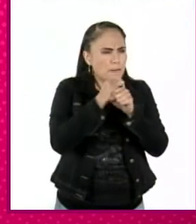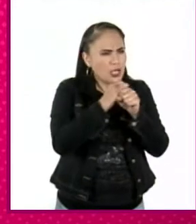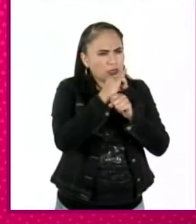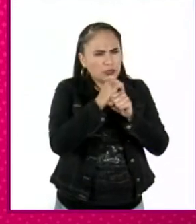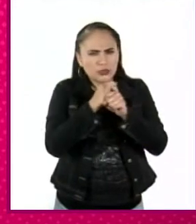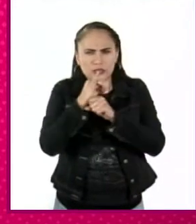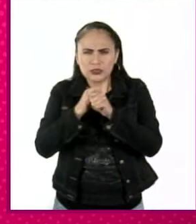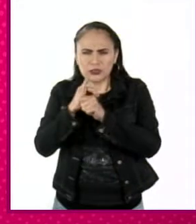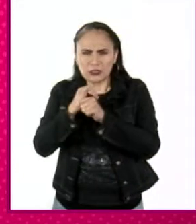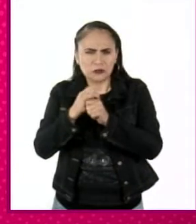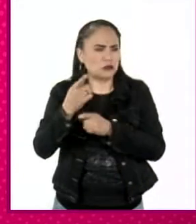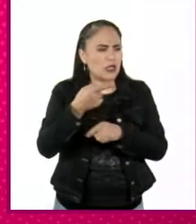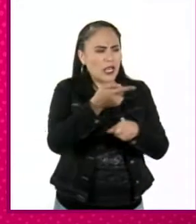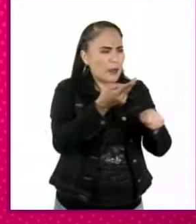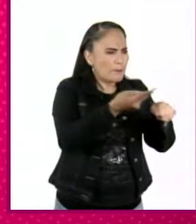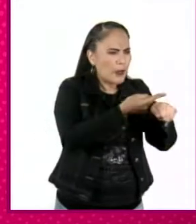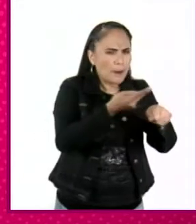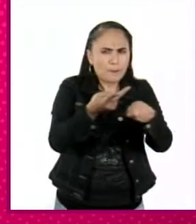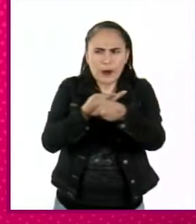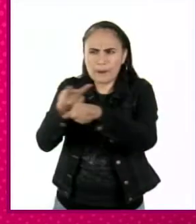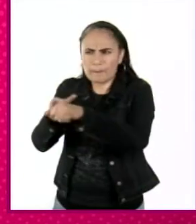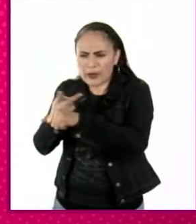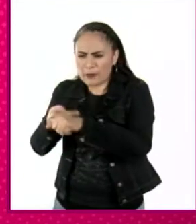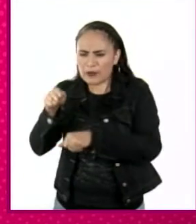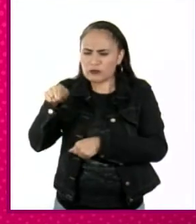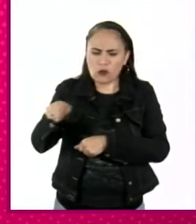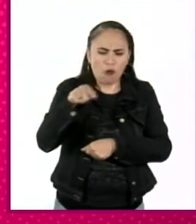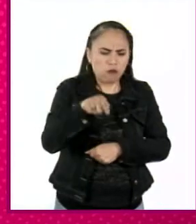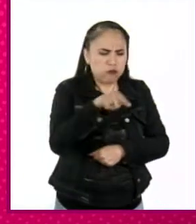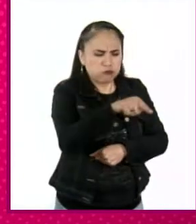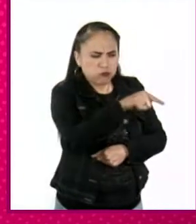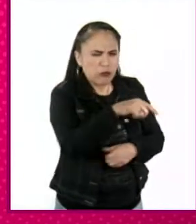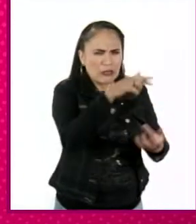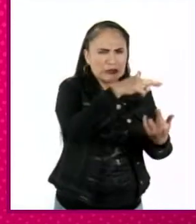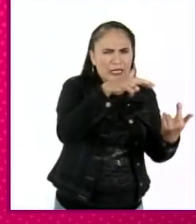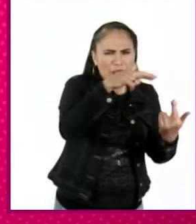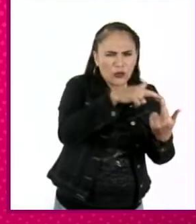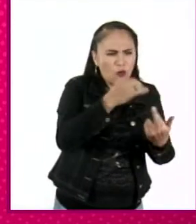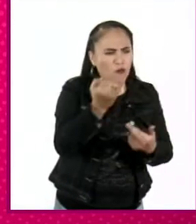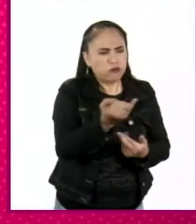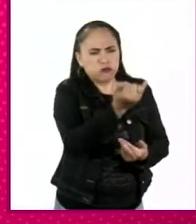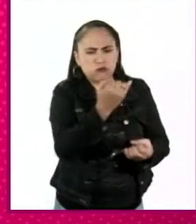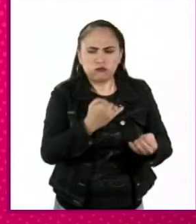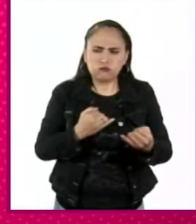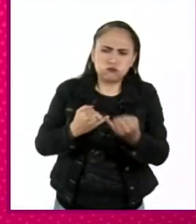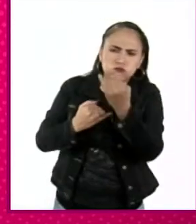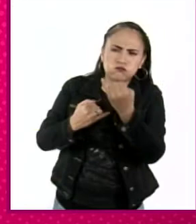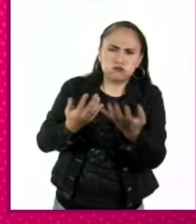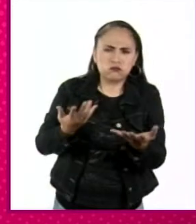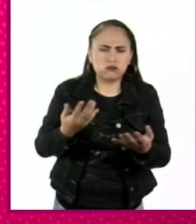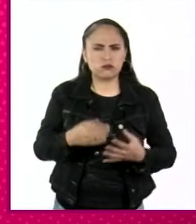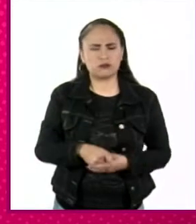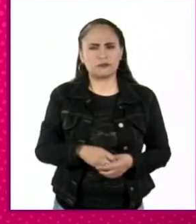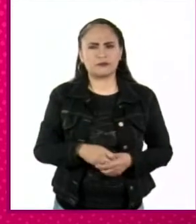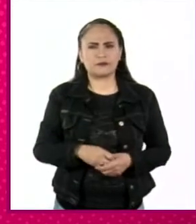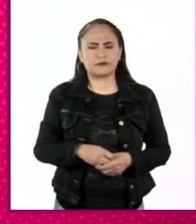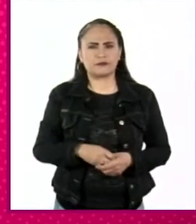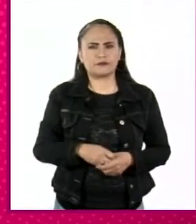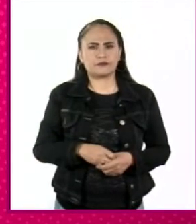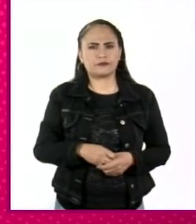de estas pequeñas localidades, de las pequeñas regiones, cuál es su